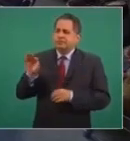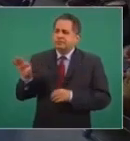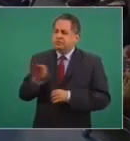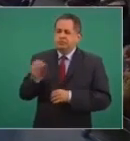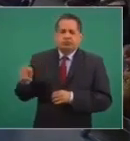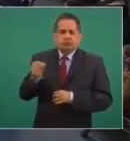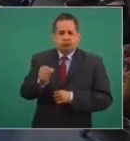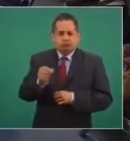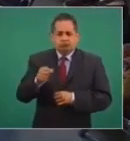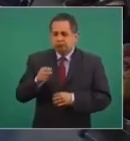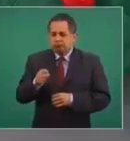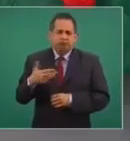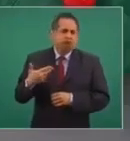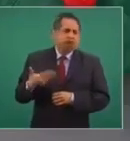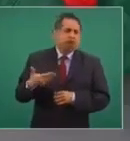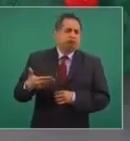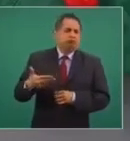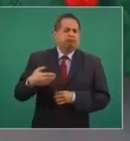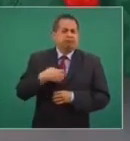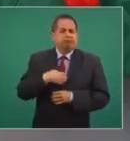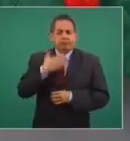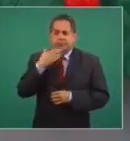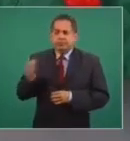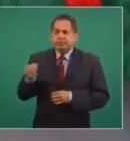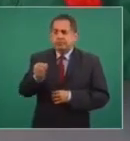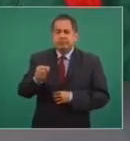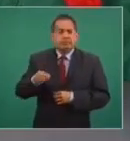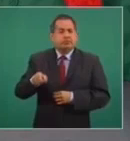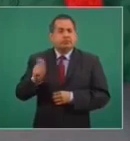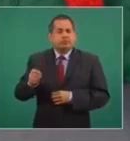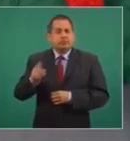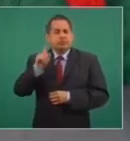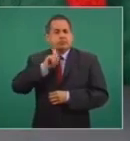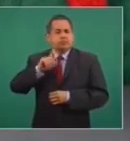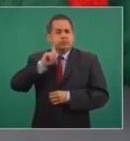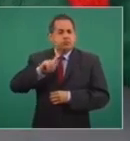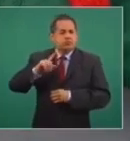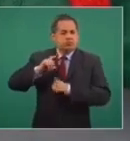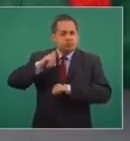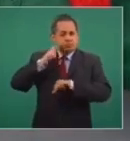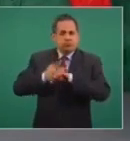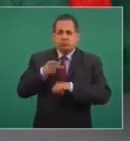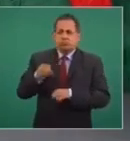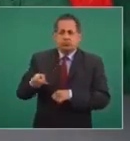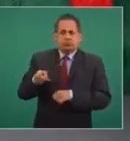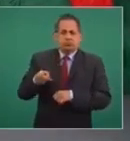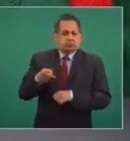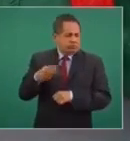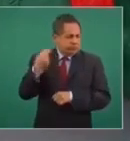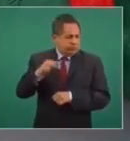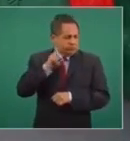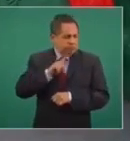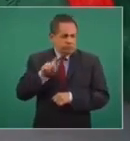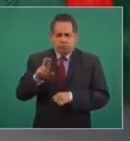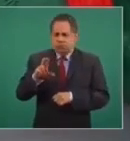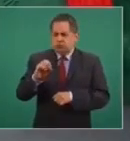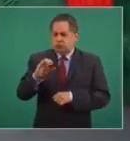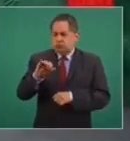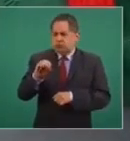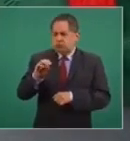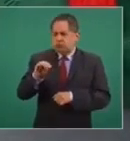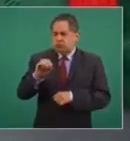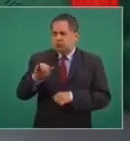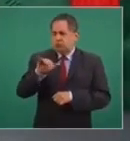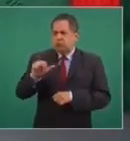y yo lo celebro, a una economista, Rocío Mejía,